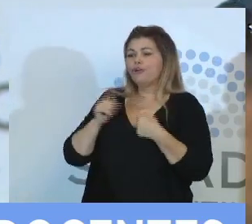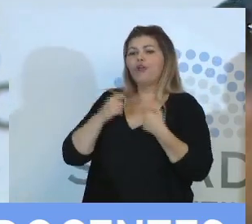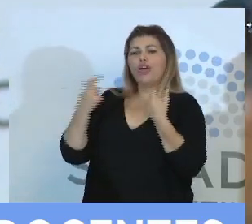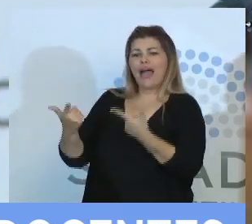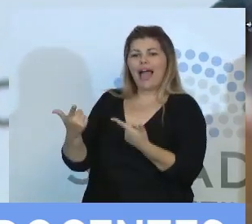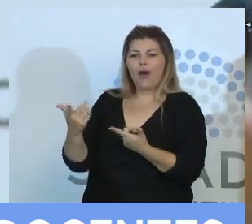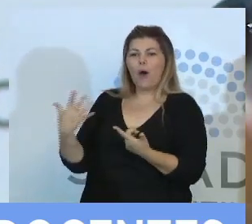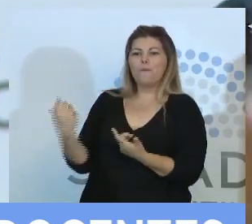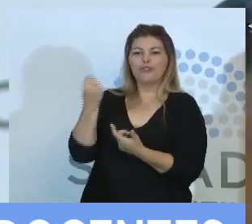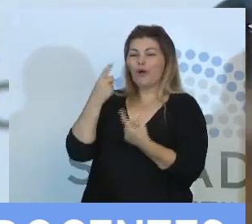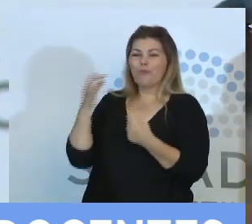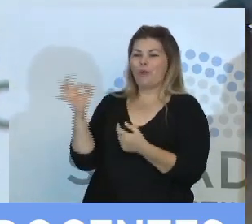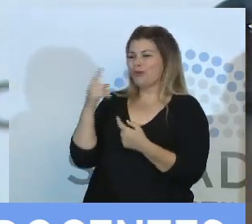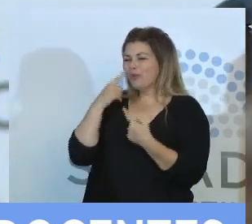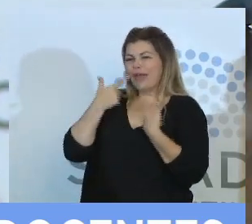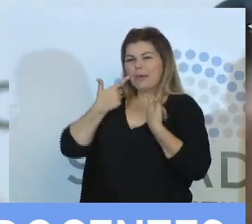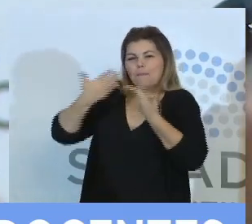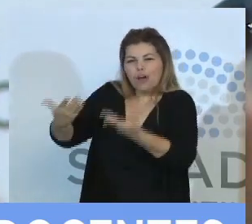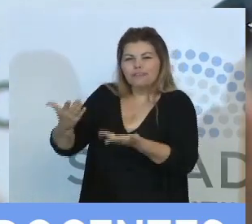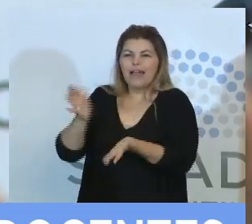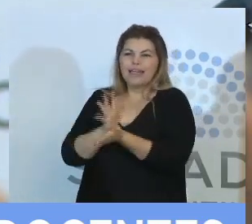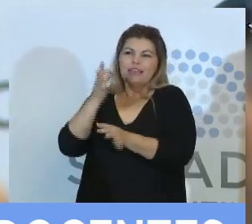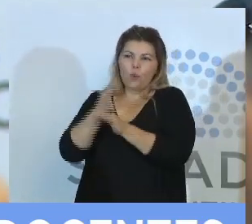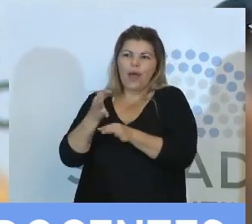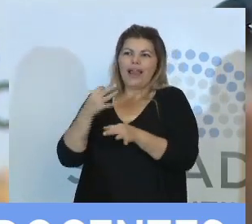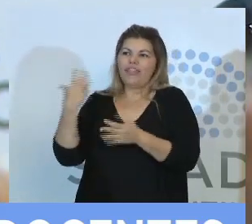cómo era y de que la escuela pueda darle un lugar.